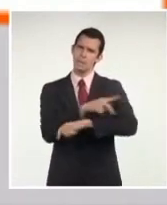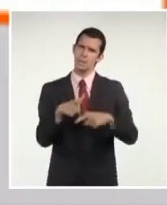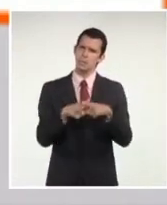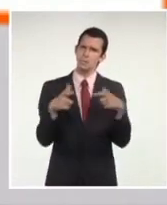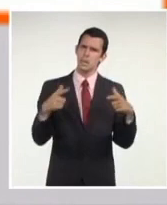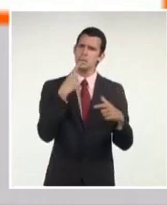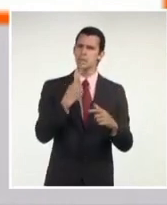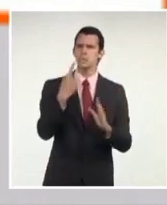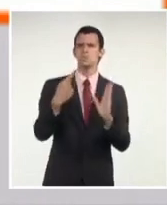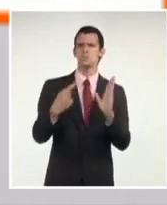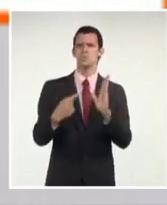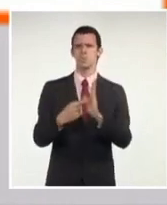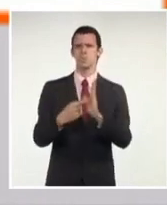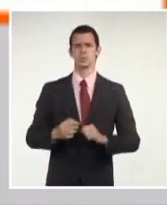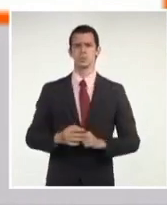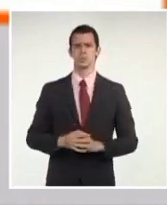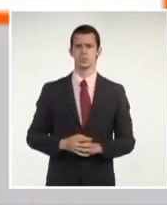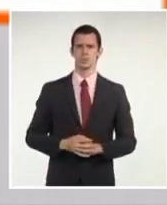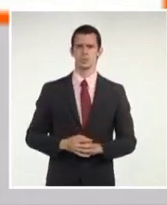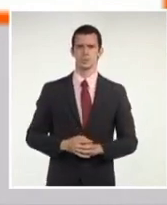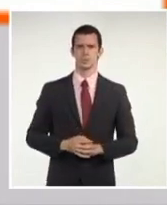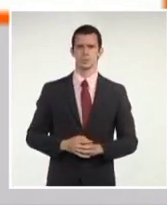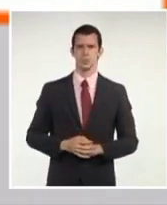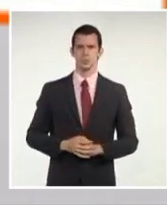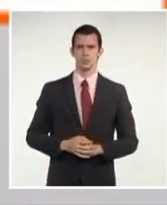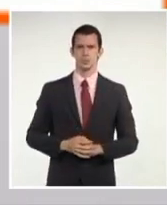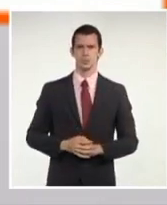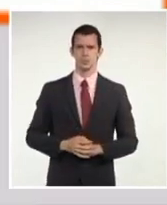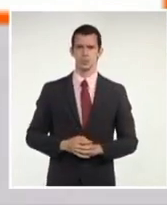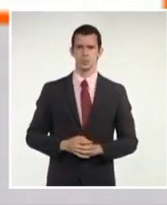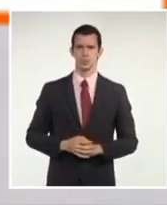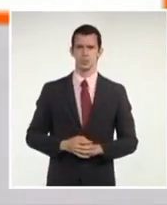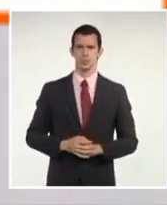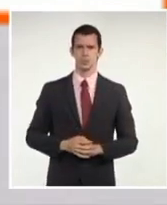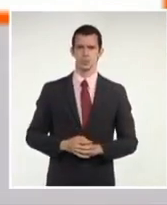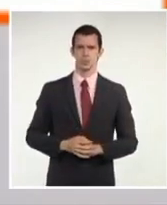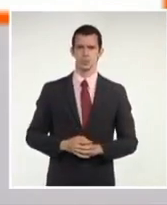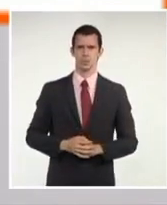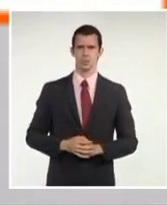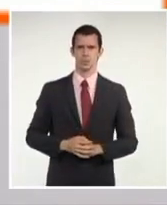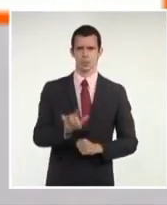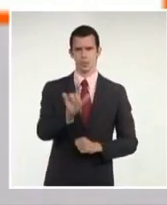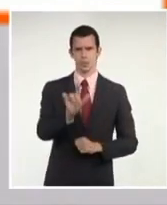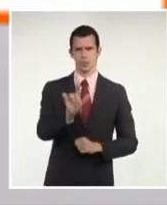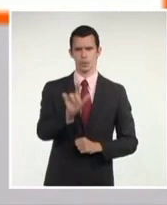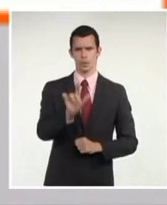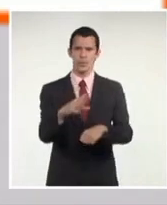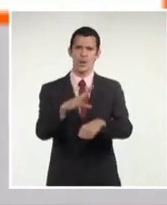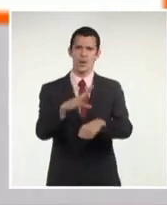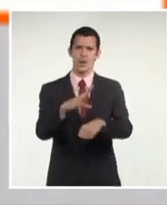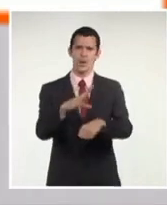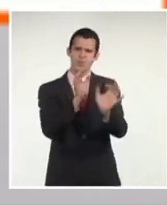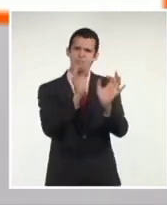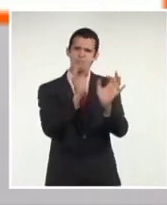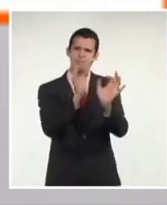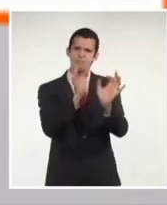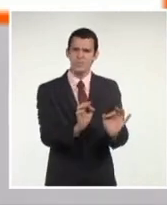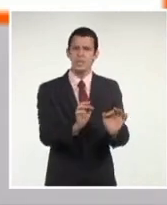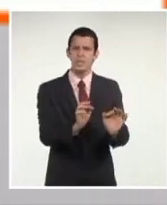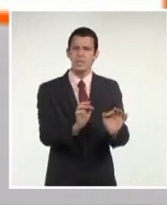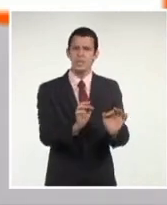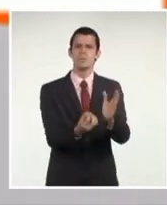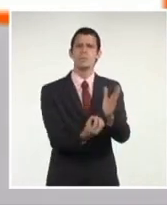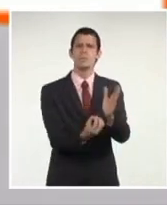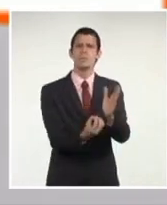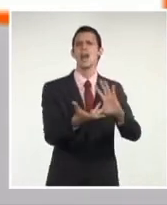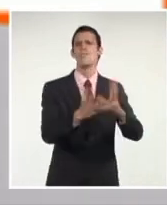1.7 veces mayor necesidad de hospitalización de casos infectados con la variante alfa,